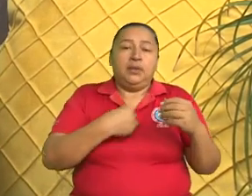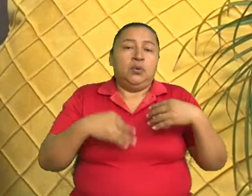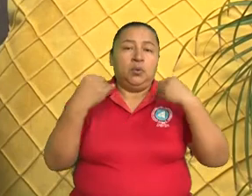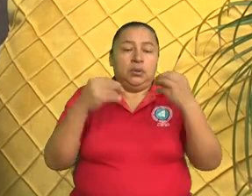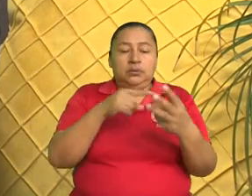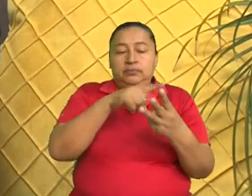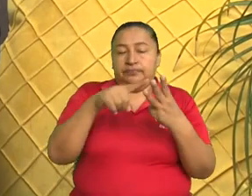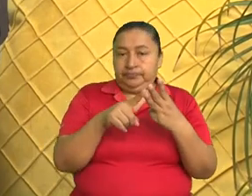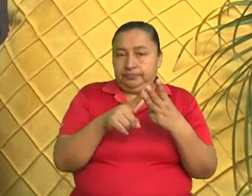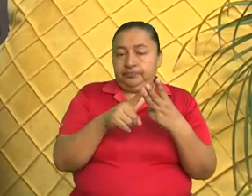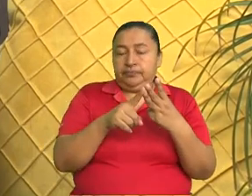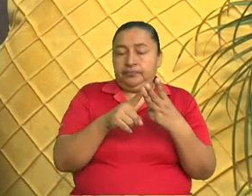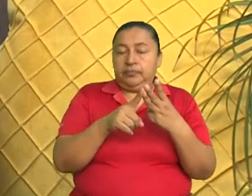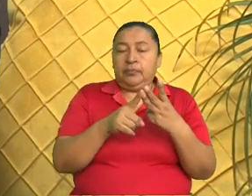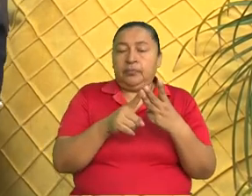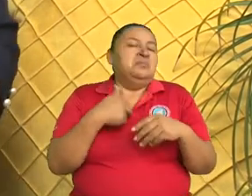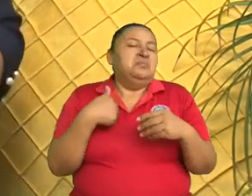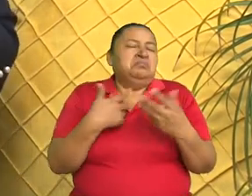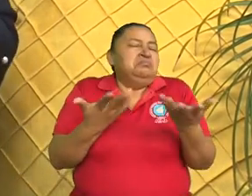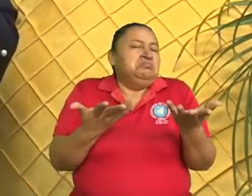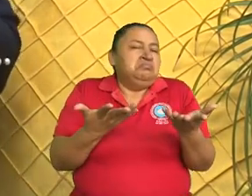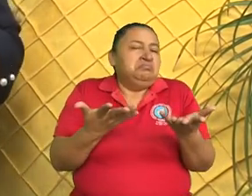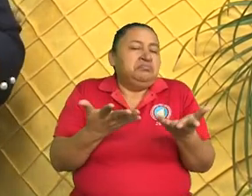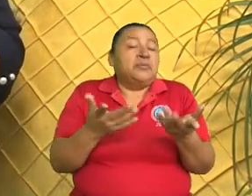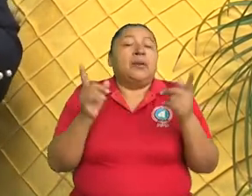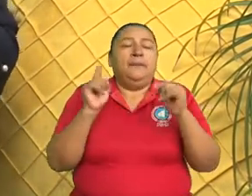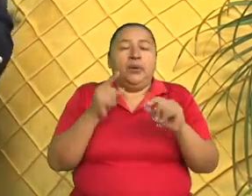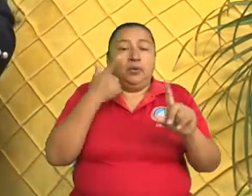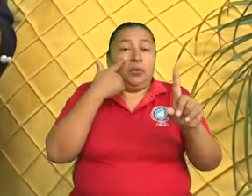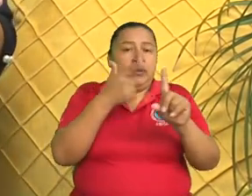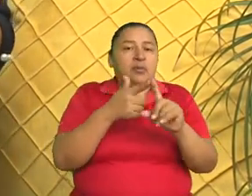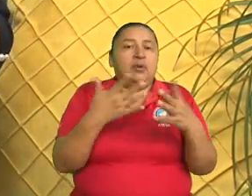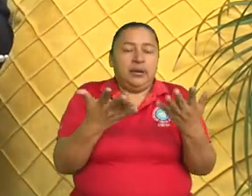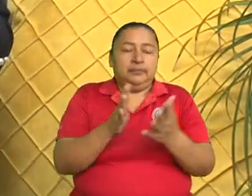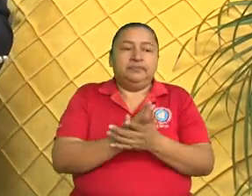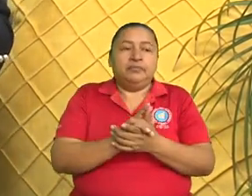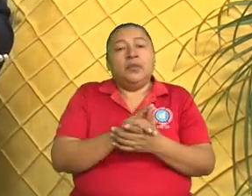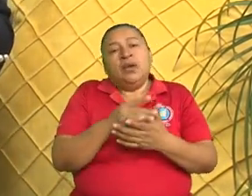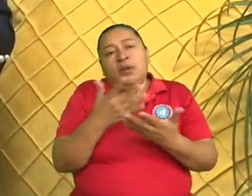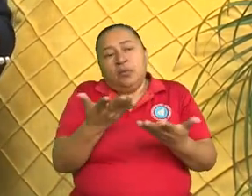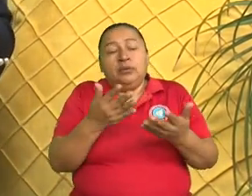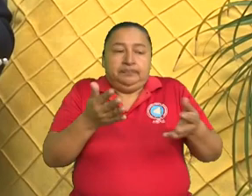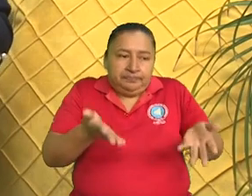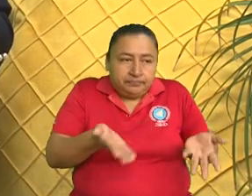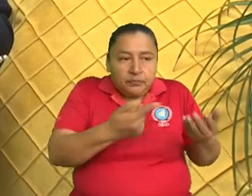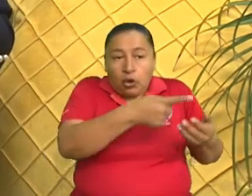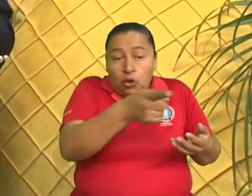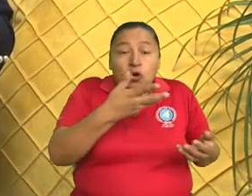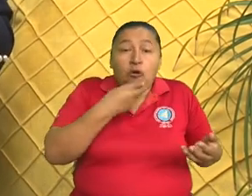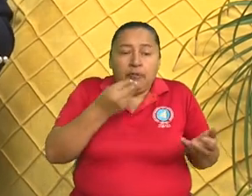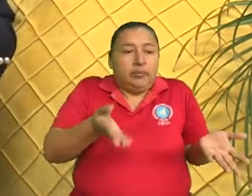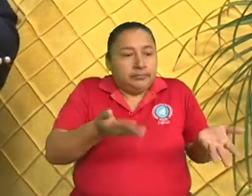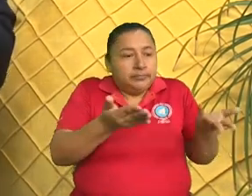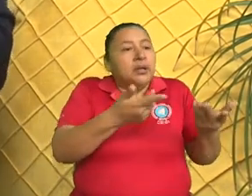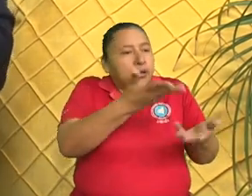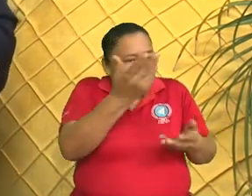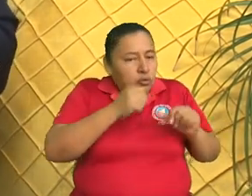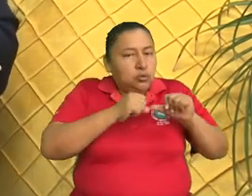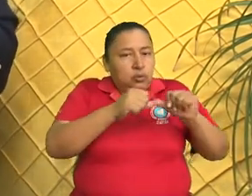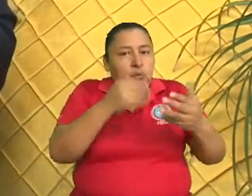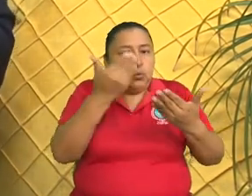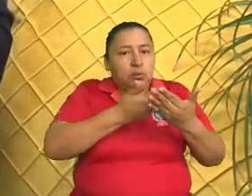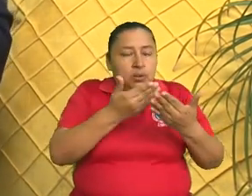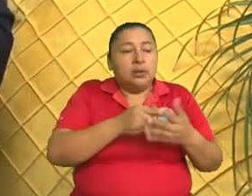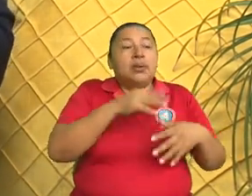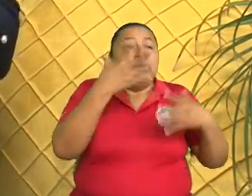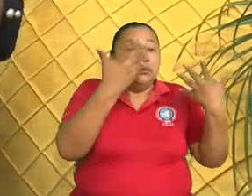Que nosotros aquí, ¿qué pretendemos? Bueno, en principio, estimular la continuidad educativa, ¿verdad? Es que estimular al joven que